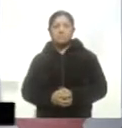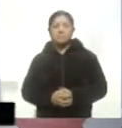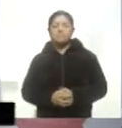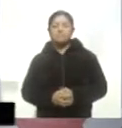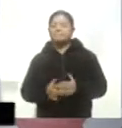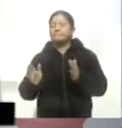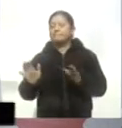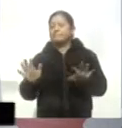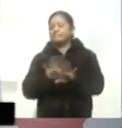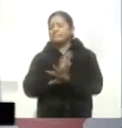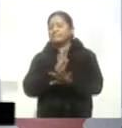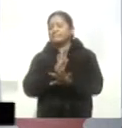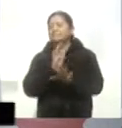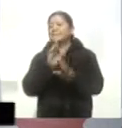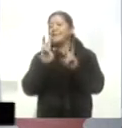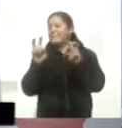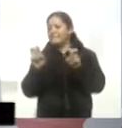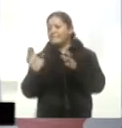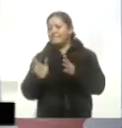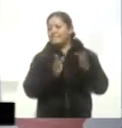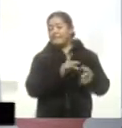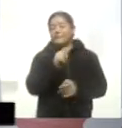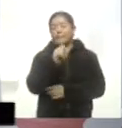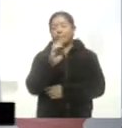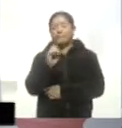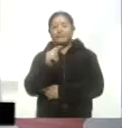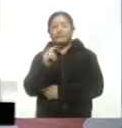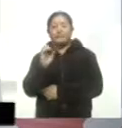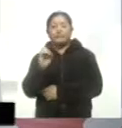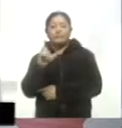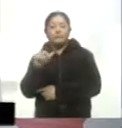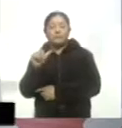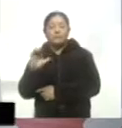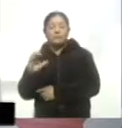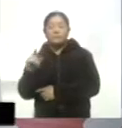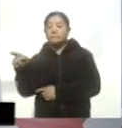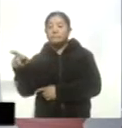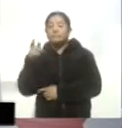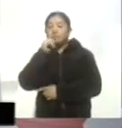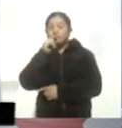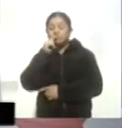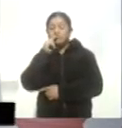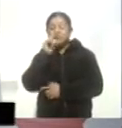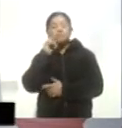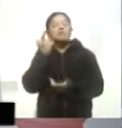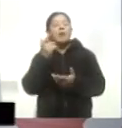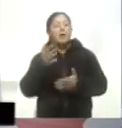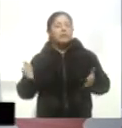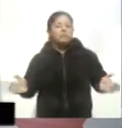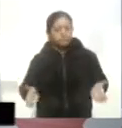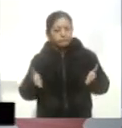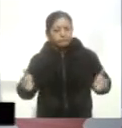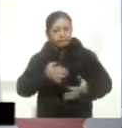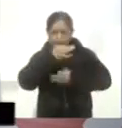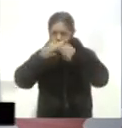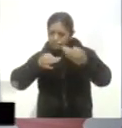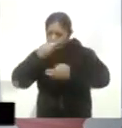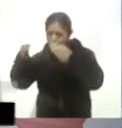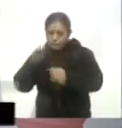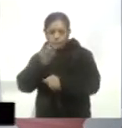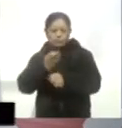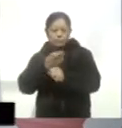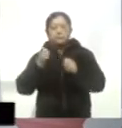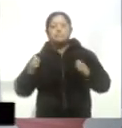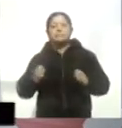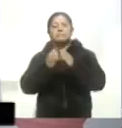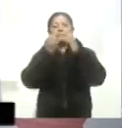Vamos a cambiar de tema. En Totolac, autoridades municipales mantienen una campaña en apoyo a pequeños negocios durante esta emergencia sanitaria. Vamos con la